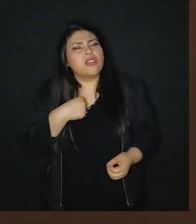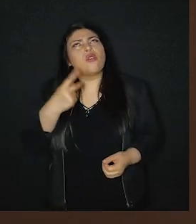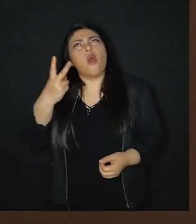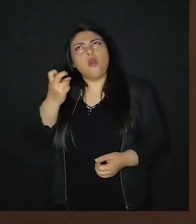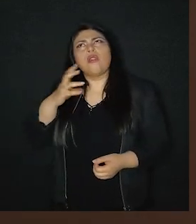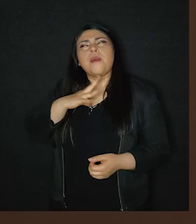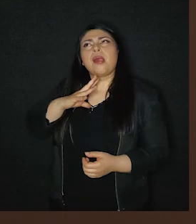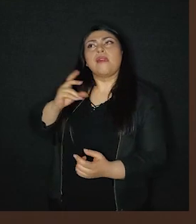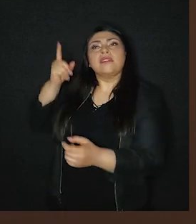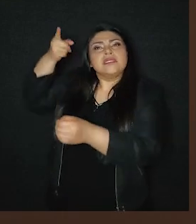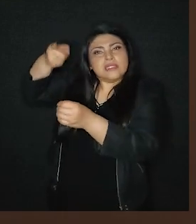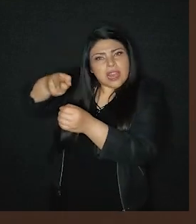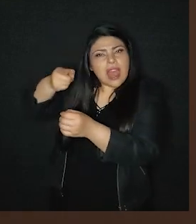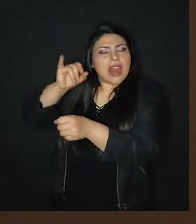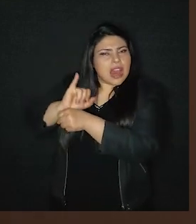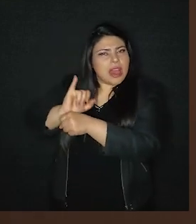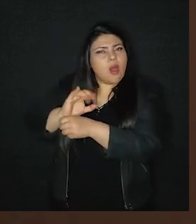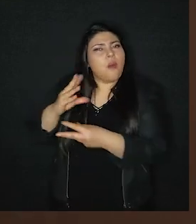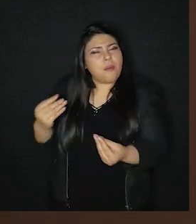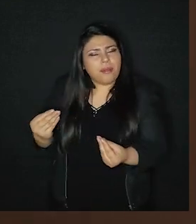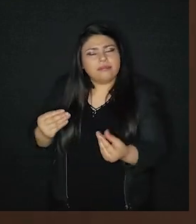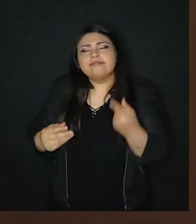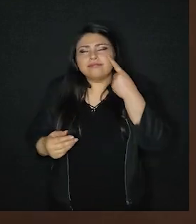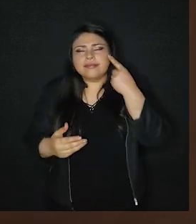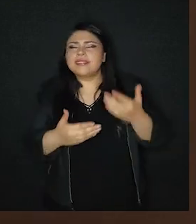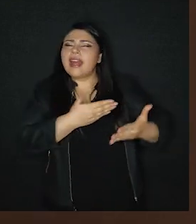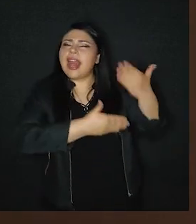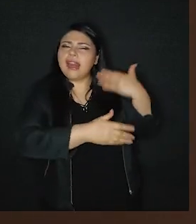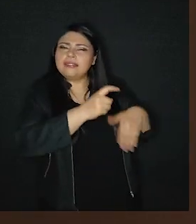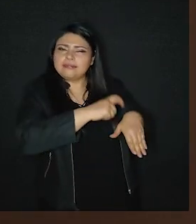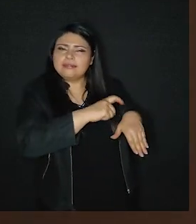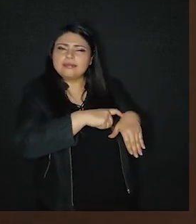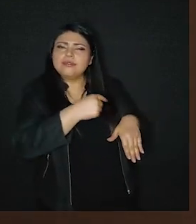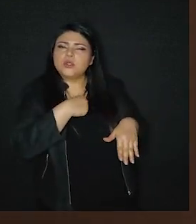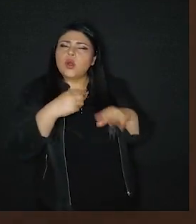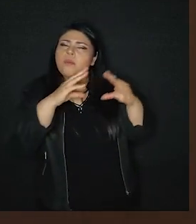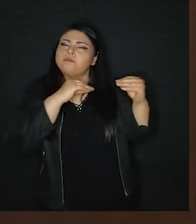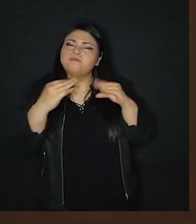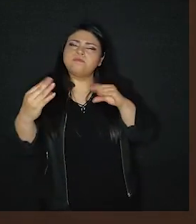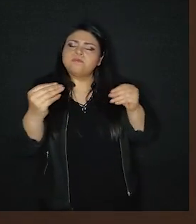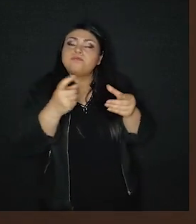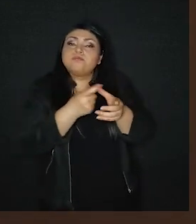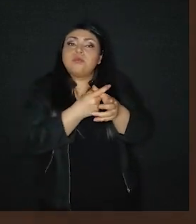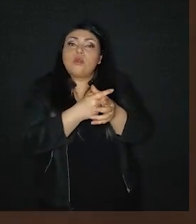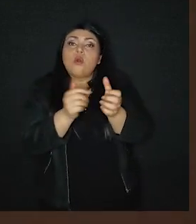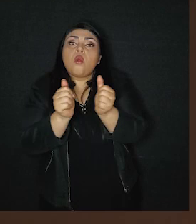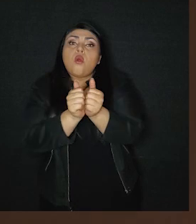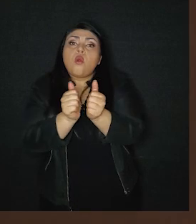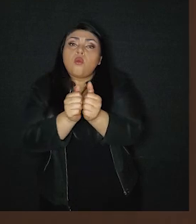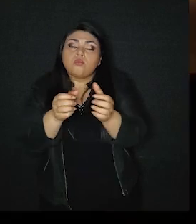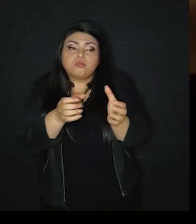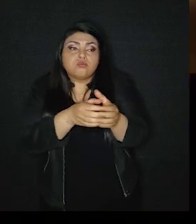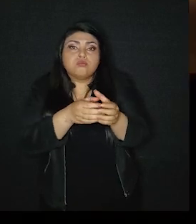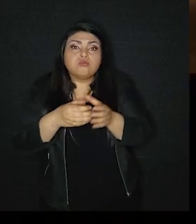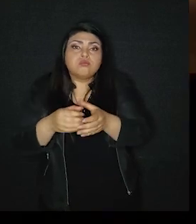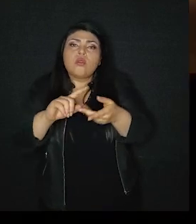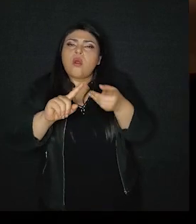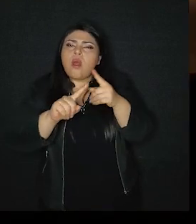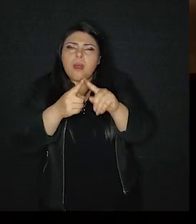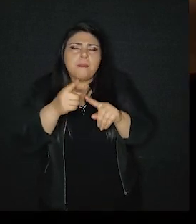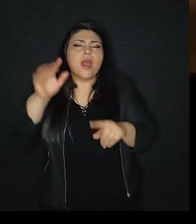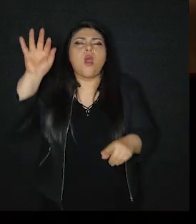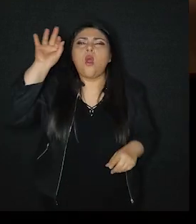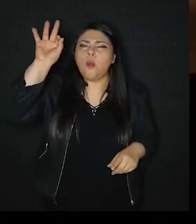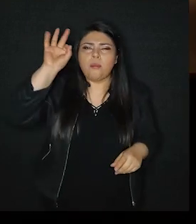a congregar hace poco estaba teniendo una conversación con un grupo de amigos pastores en Latinoamérica uno de ellos está en México